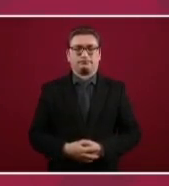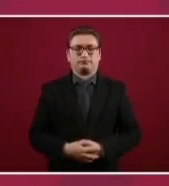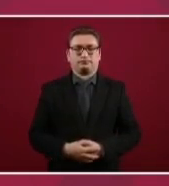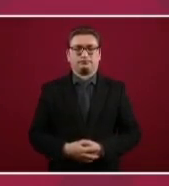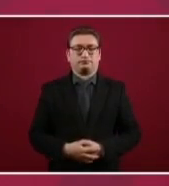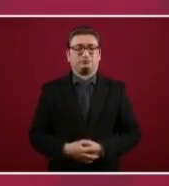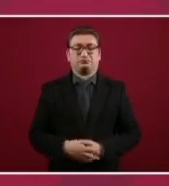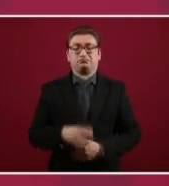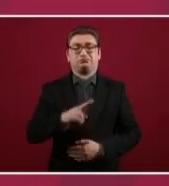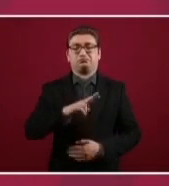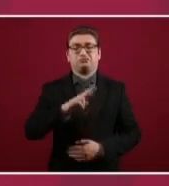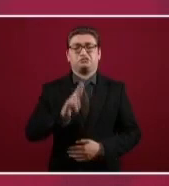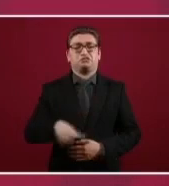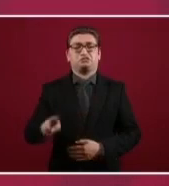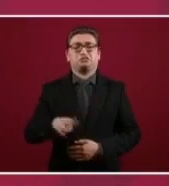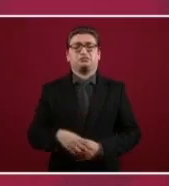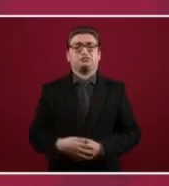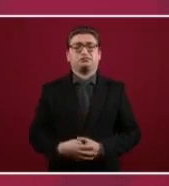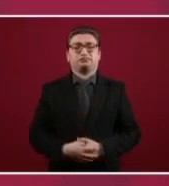nunca